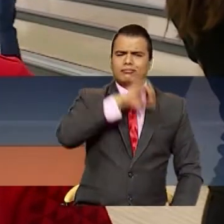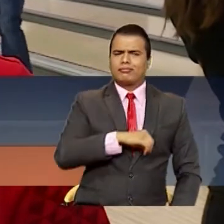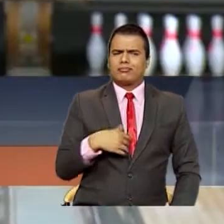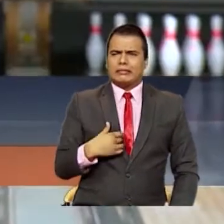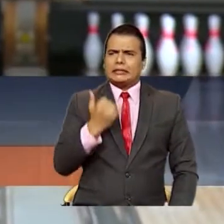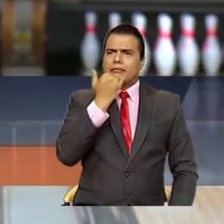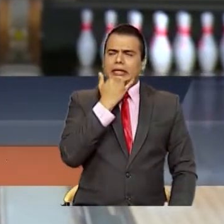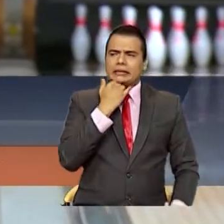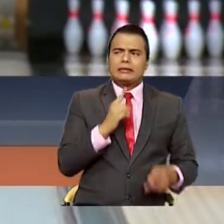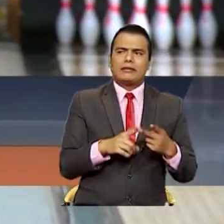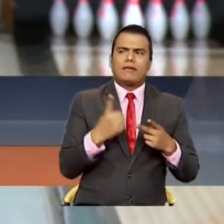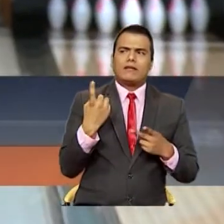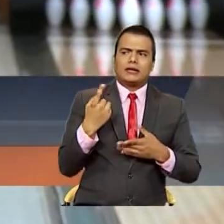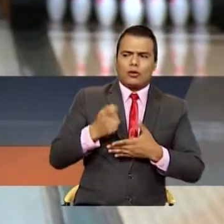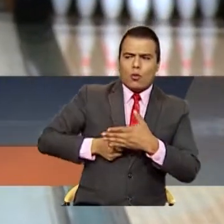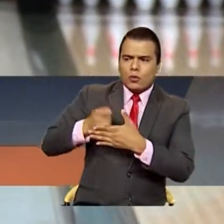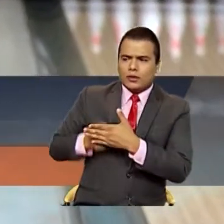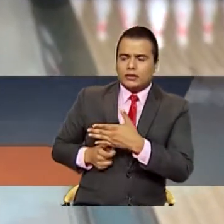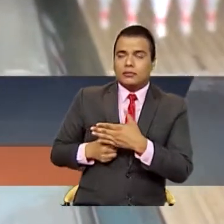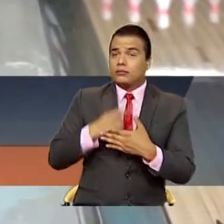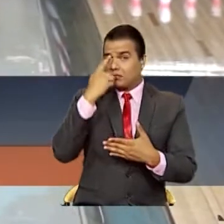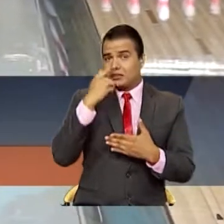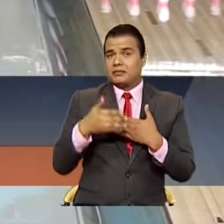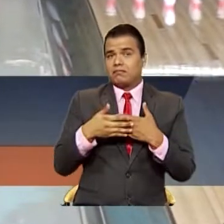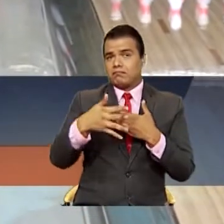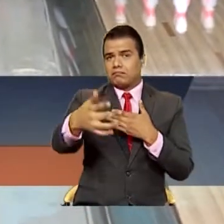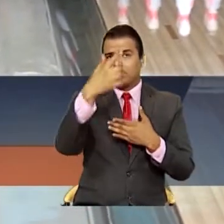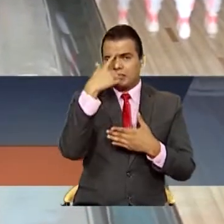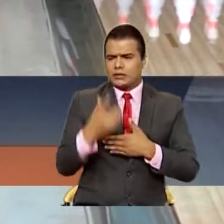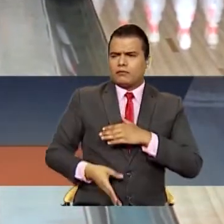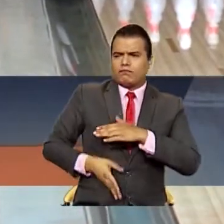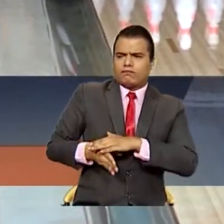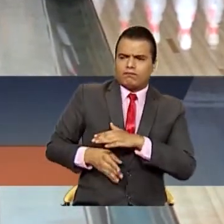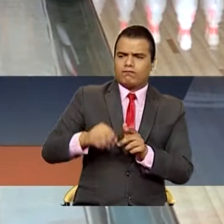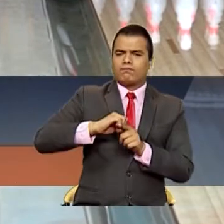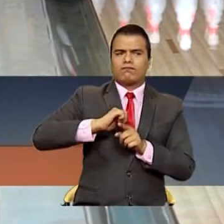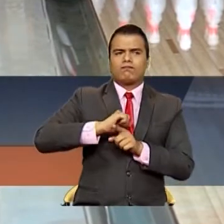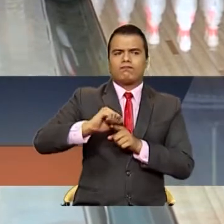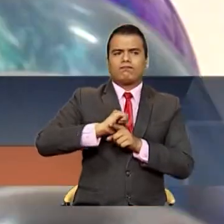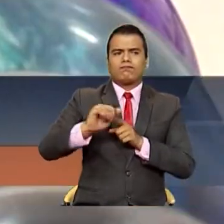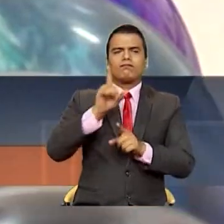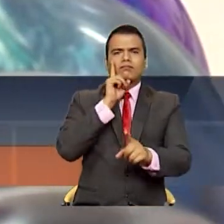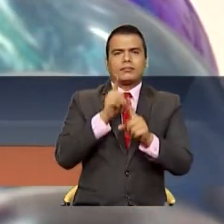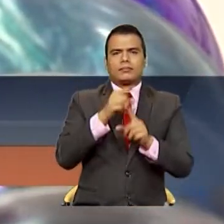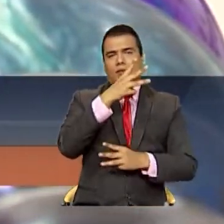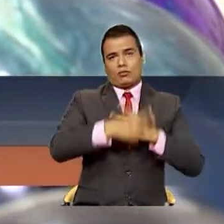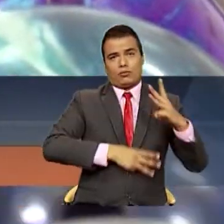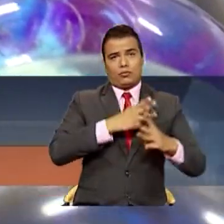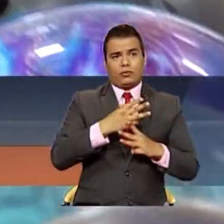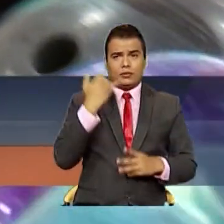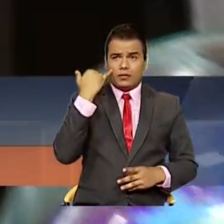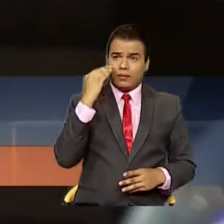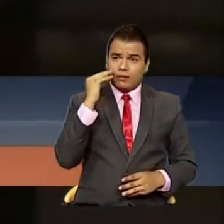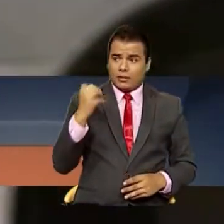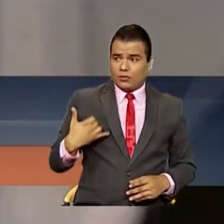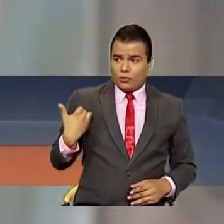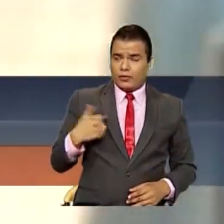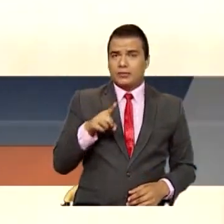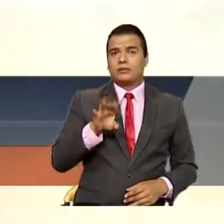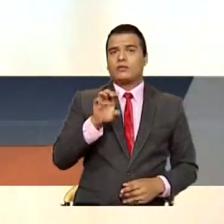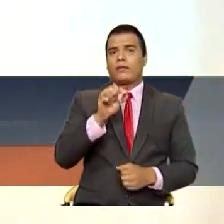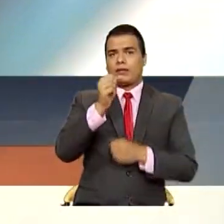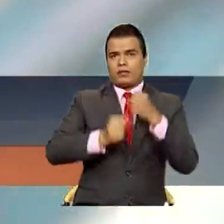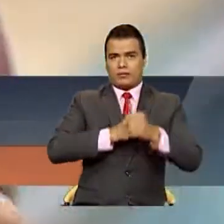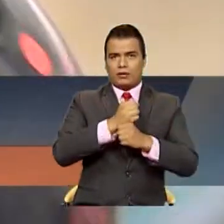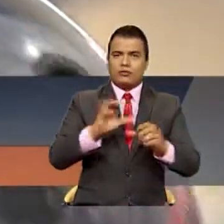haciendo mal, que debíamos prepararnos más, y desde entonces empezamos a prepararnos para este mundial. Esta joven de 19 años hace parte del